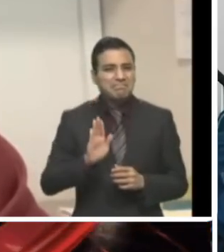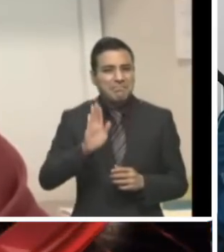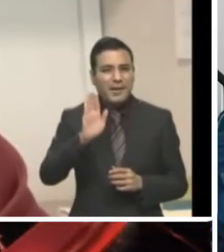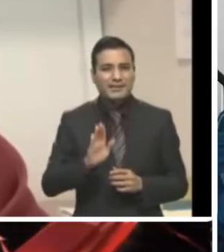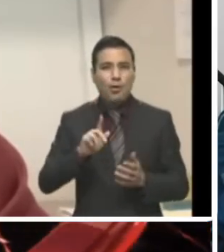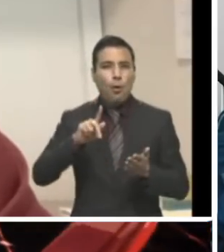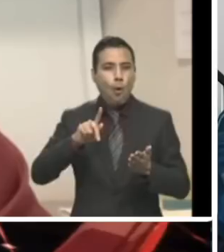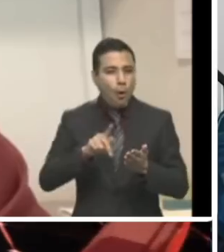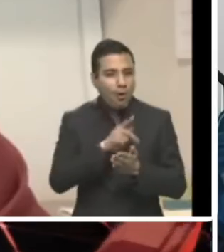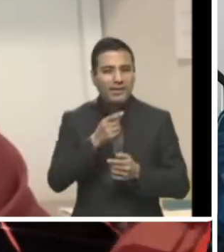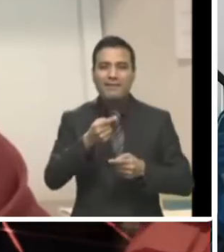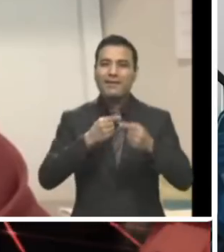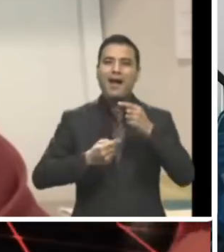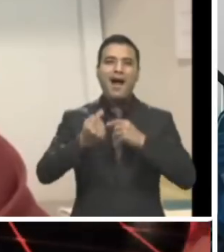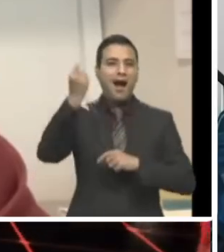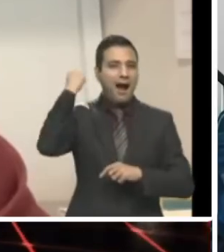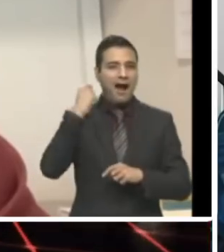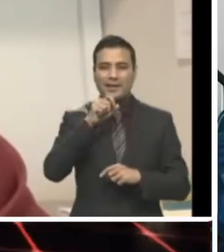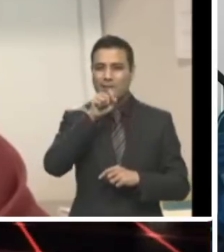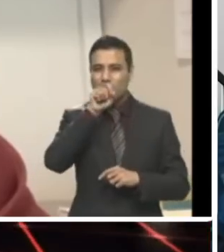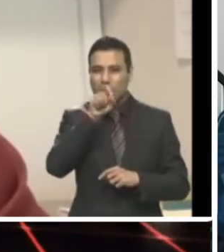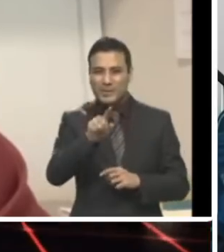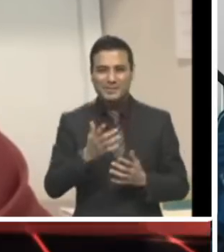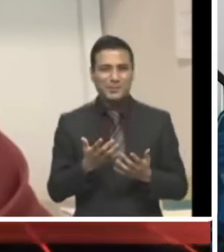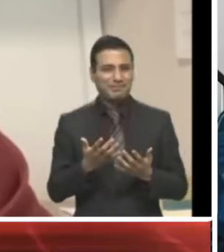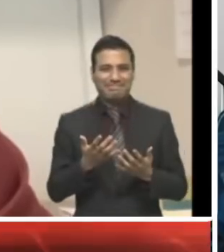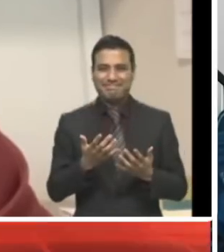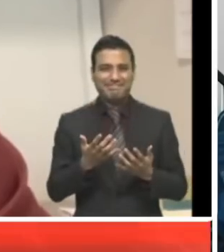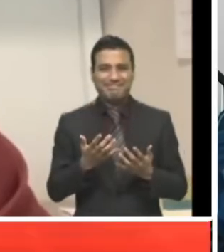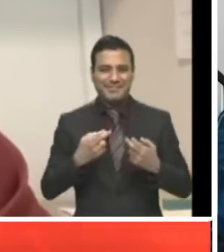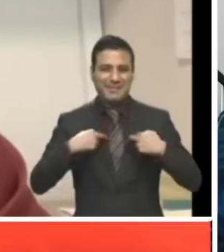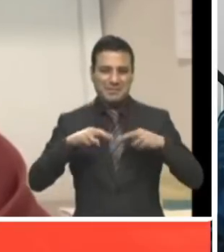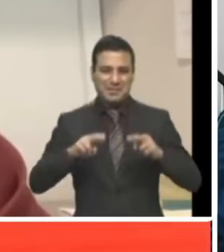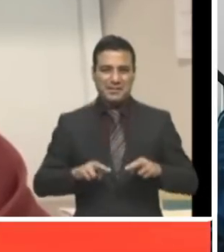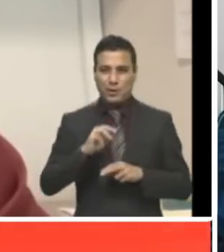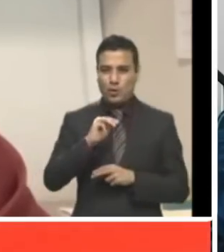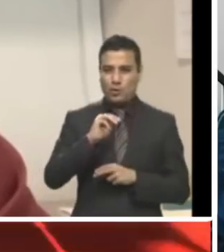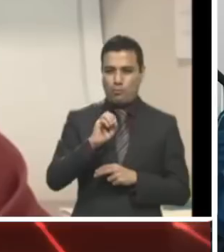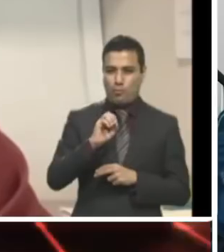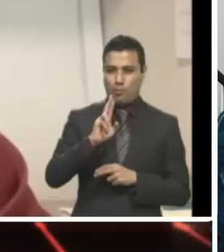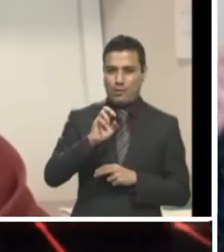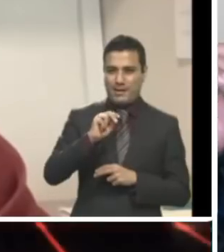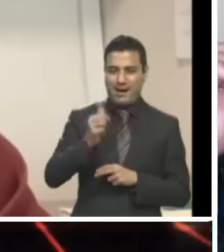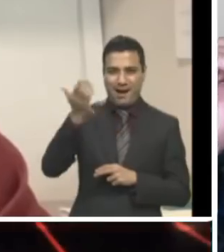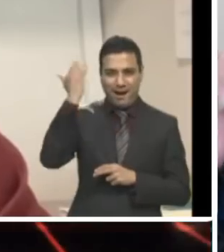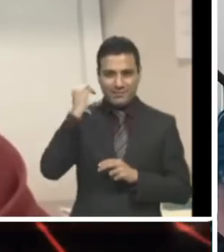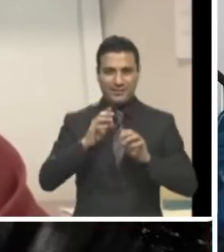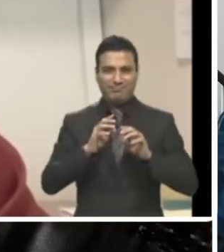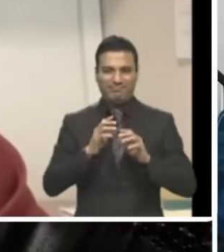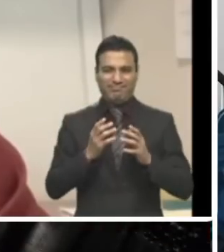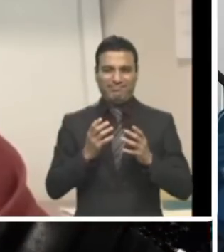pasamos aquí de cómo enfrentamos desde la representación de morena en este consejo general la serie